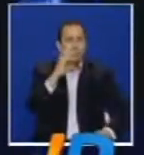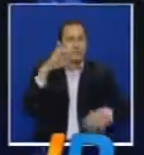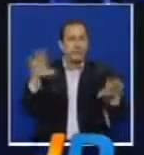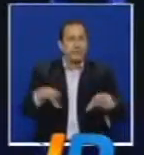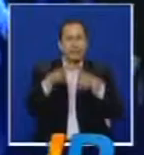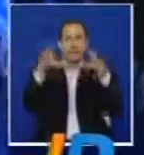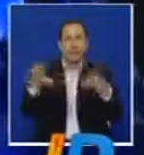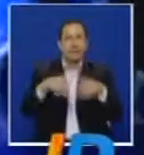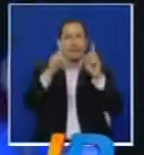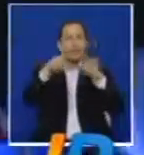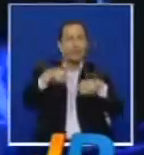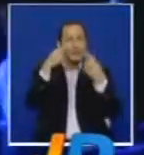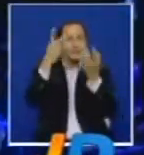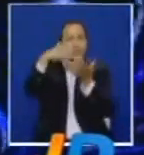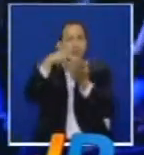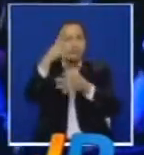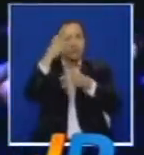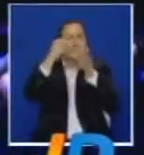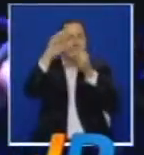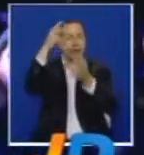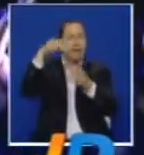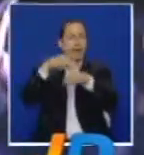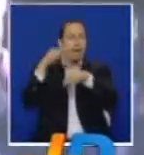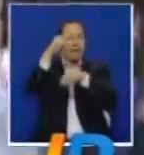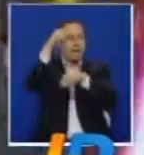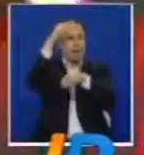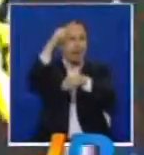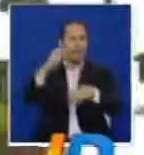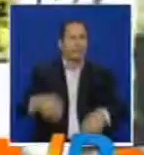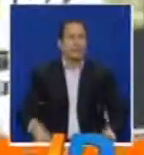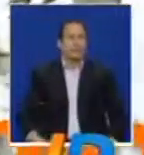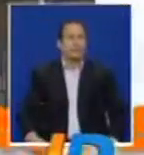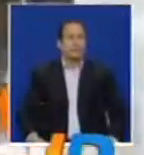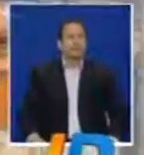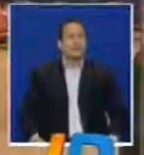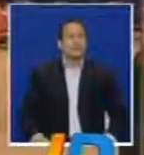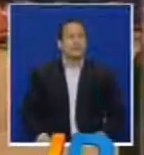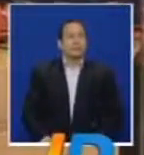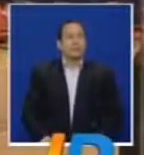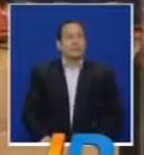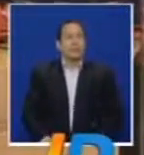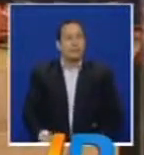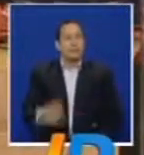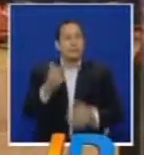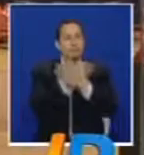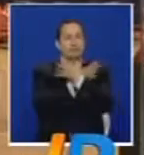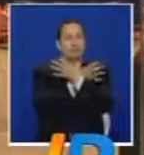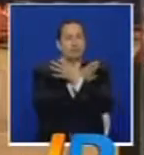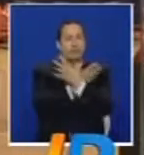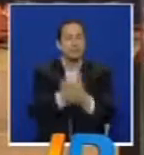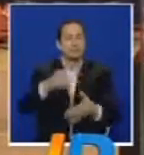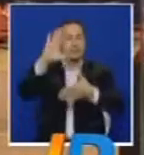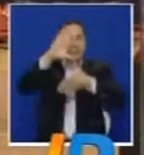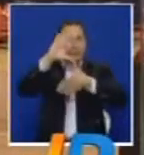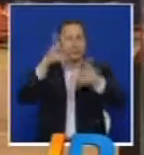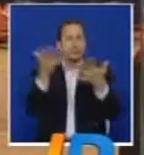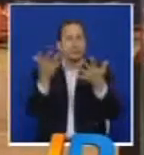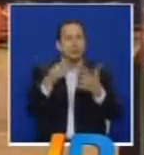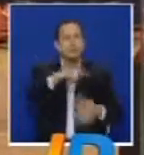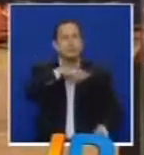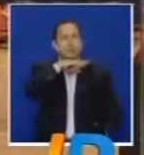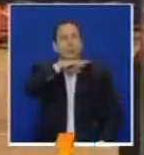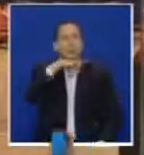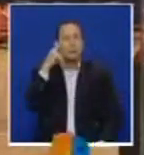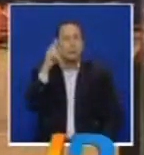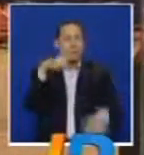danza aérea y parkour. Porque esto es África. Lo mejor del folclore latinoamericano se vivió en Yumbo, con el